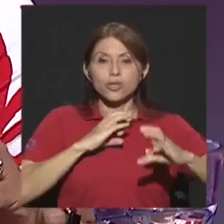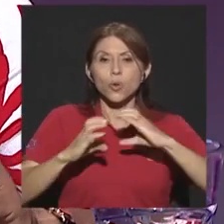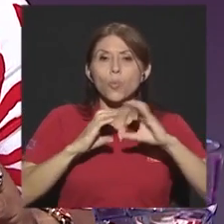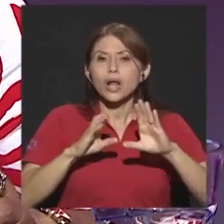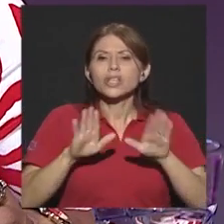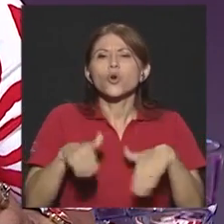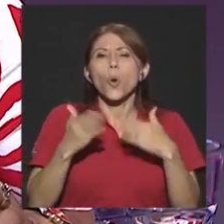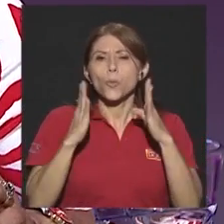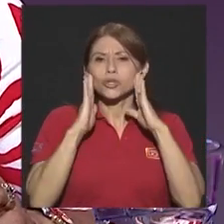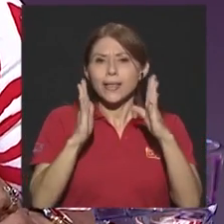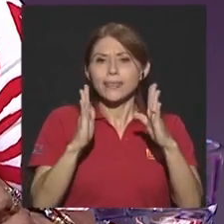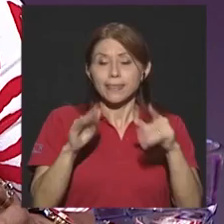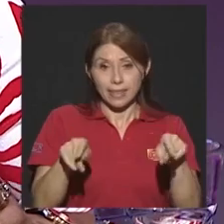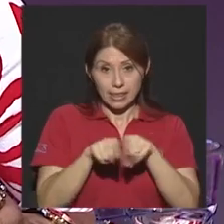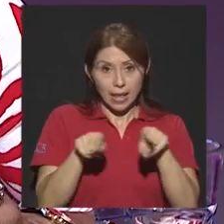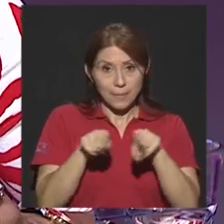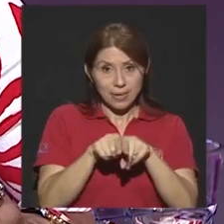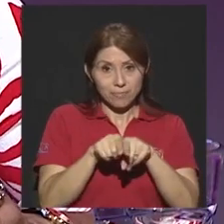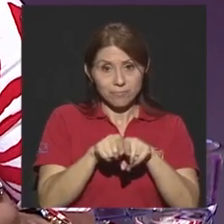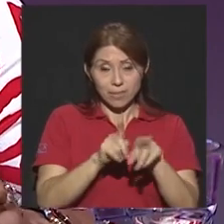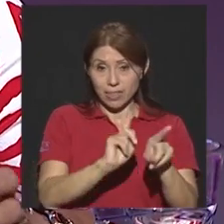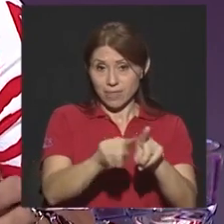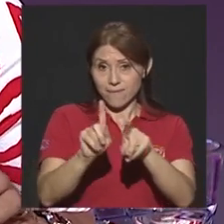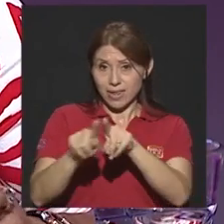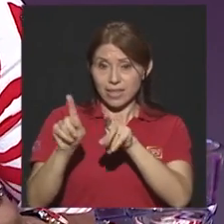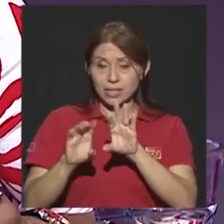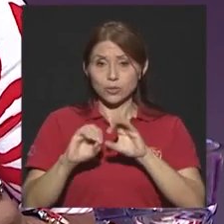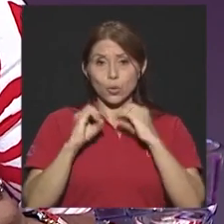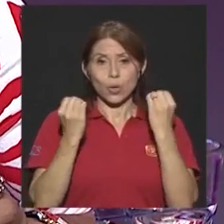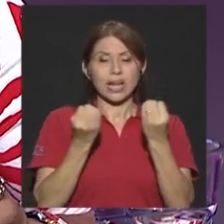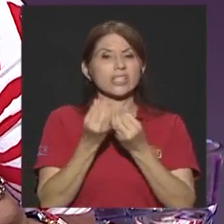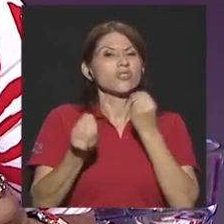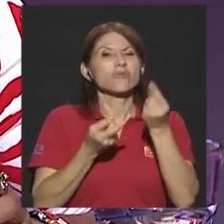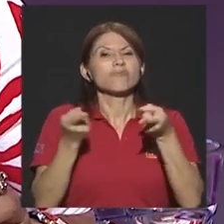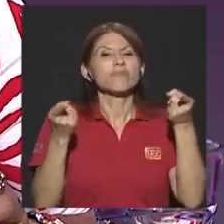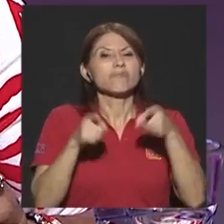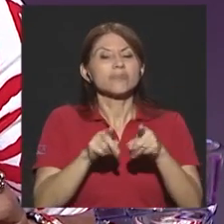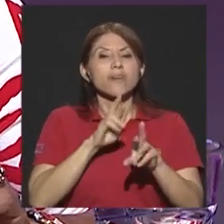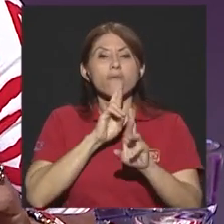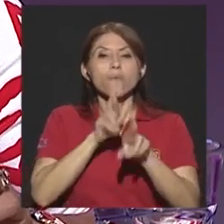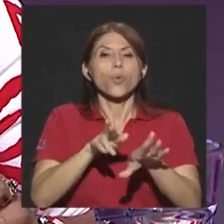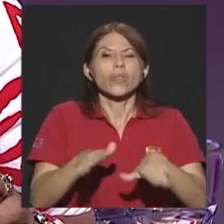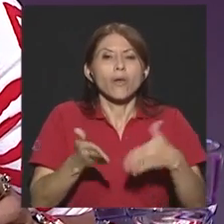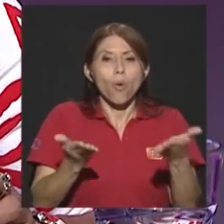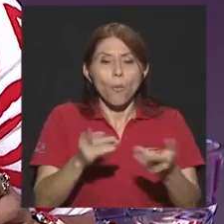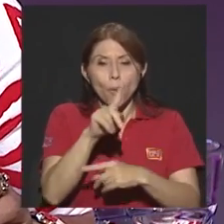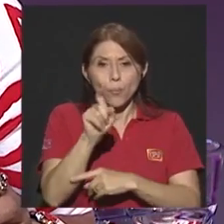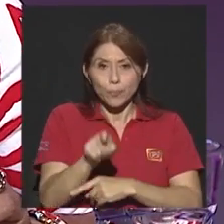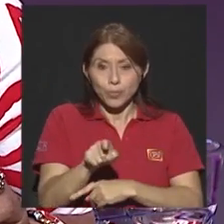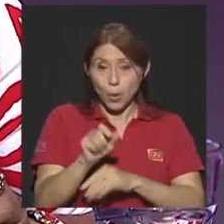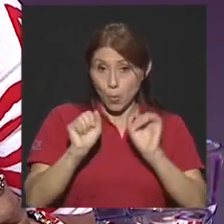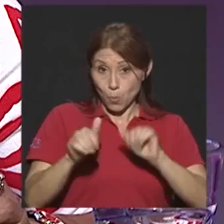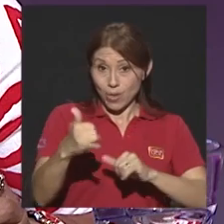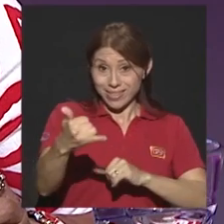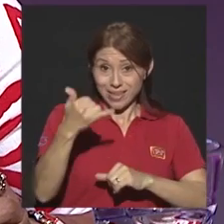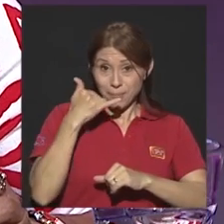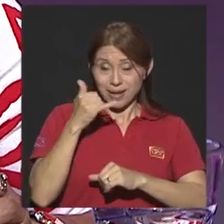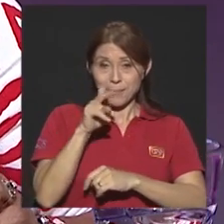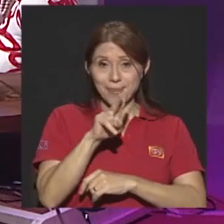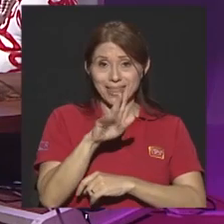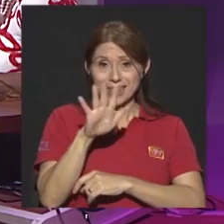la respuesta de las organizaciones ante estos hechos. Puede llamarnos al